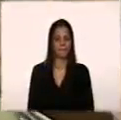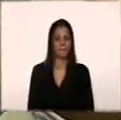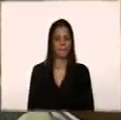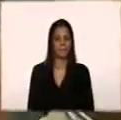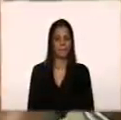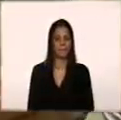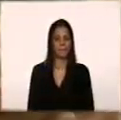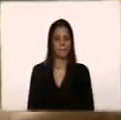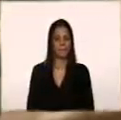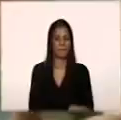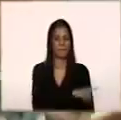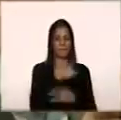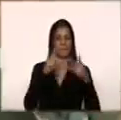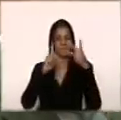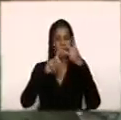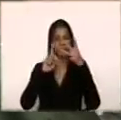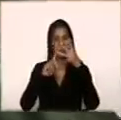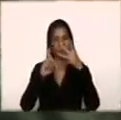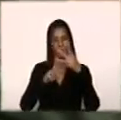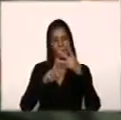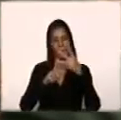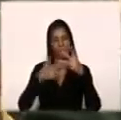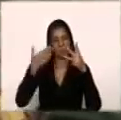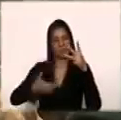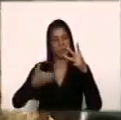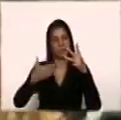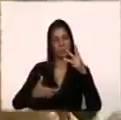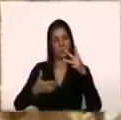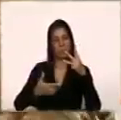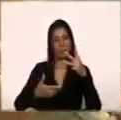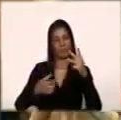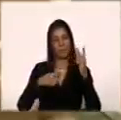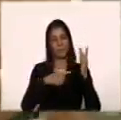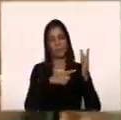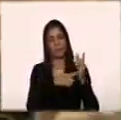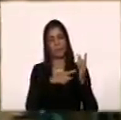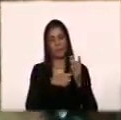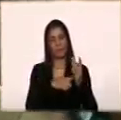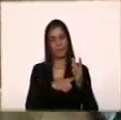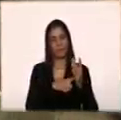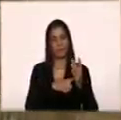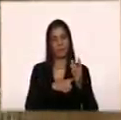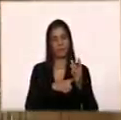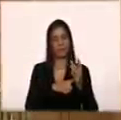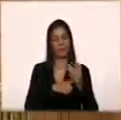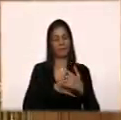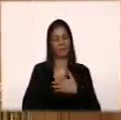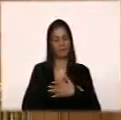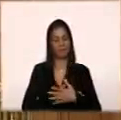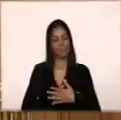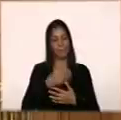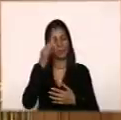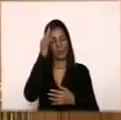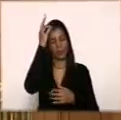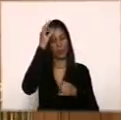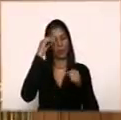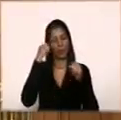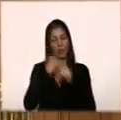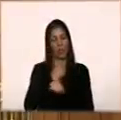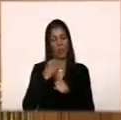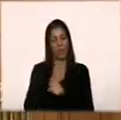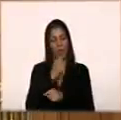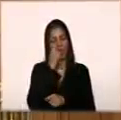El tercer eje fundamental sobre el cual recae el corazón del Consejo Productivo de Trabajadores